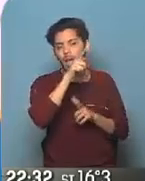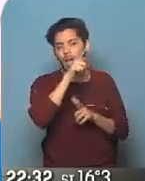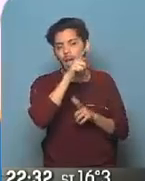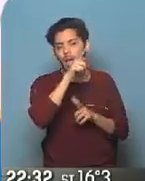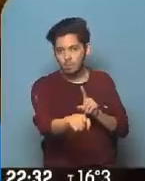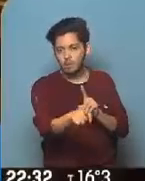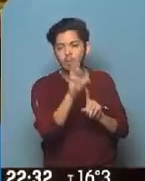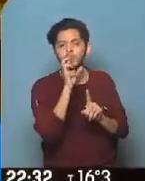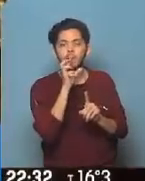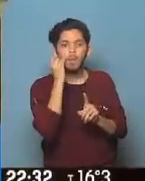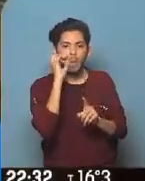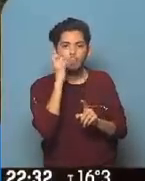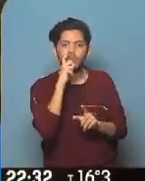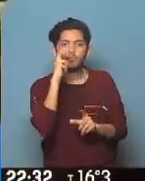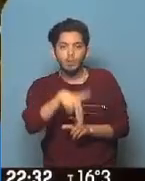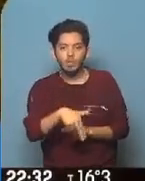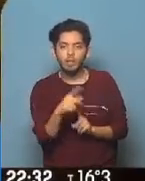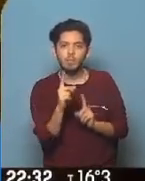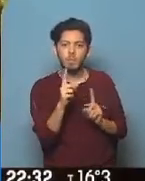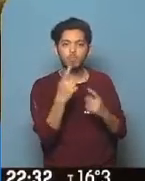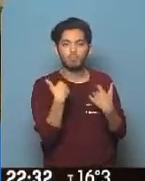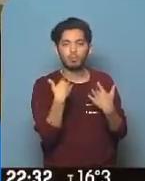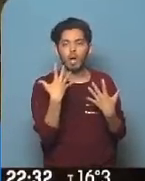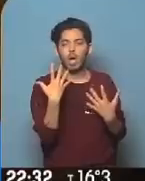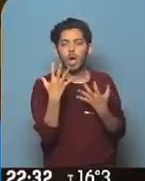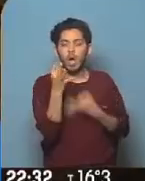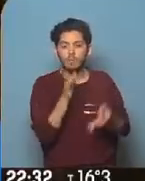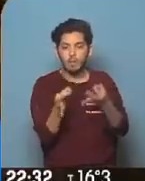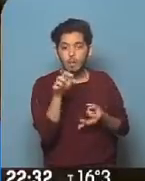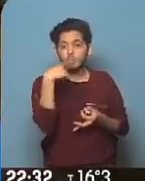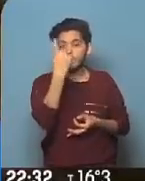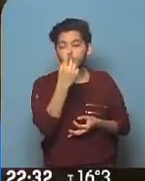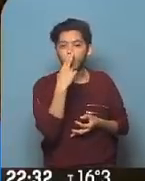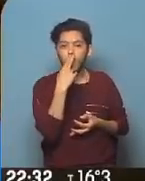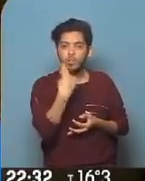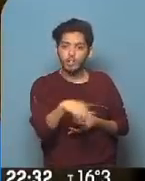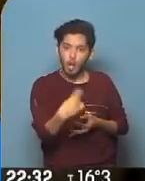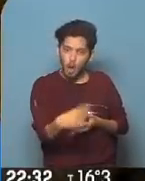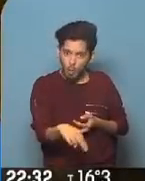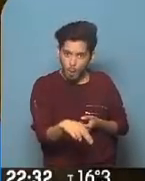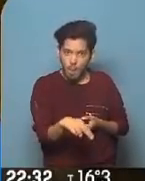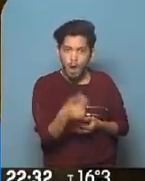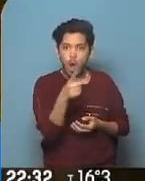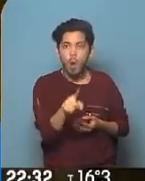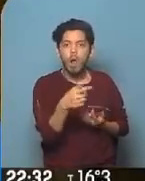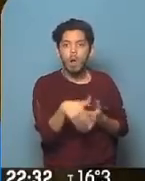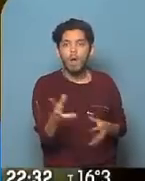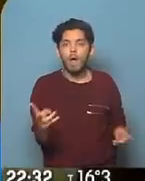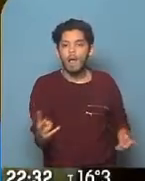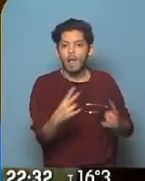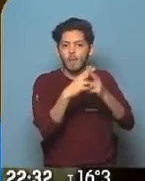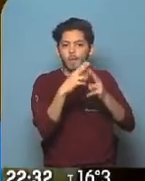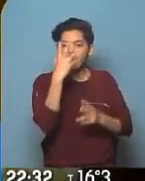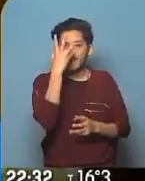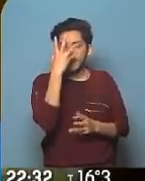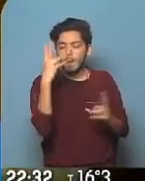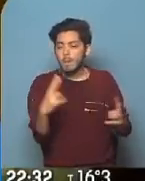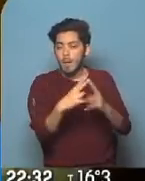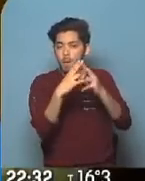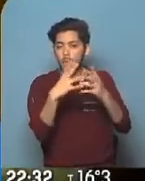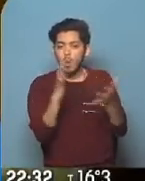Trump y Putin tendrán oportunidad de conversar de estos temas el próximo 11 de noviembre, cuando se verán en París para una nueva